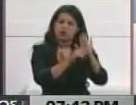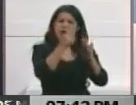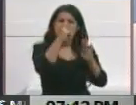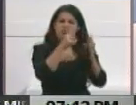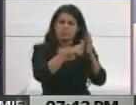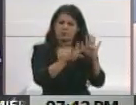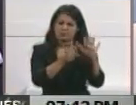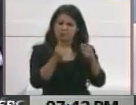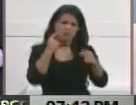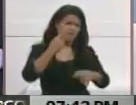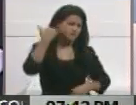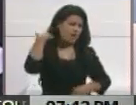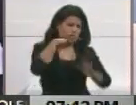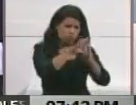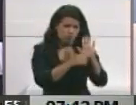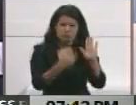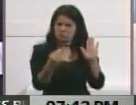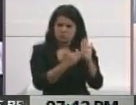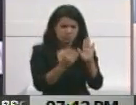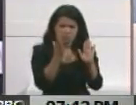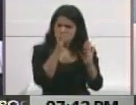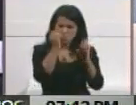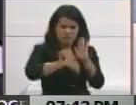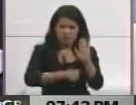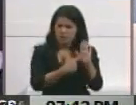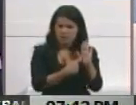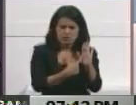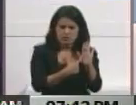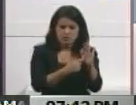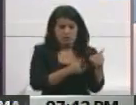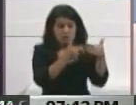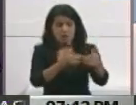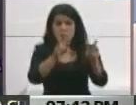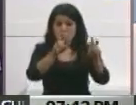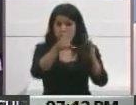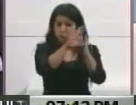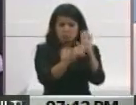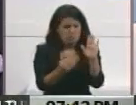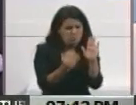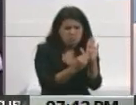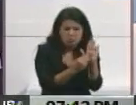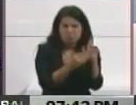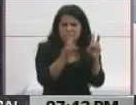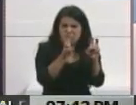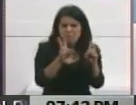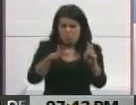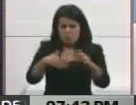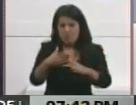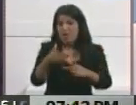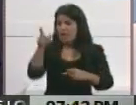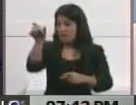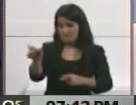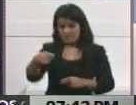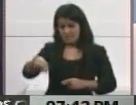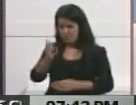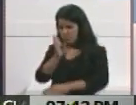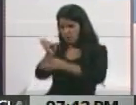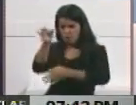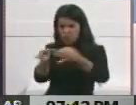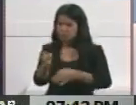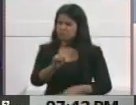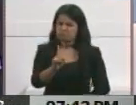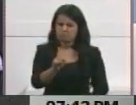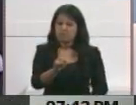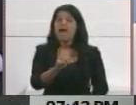esquema de responsabilidad pres presidencial solo aparece desarrollado en la Constitución de la República